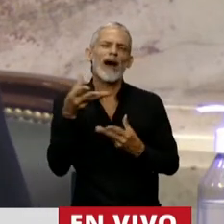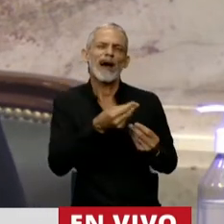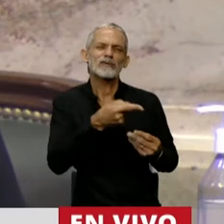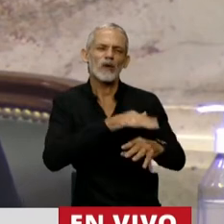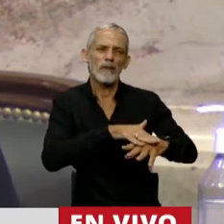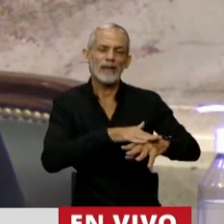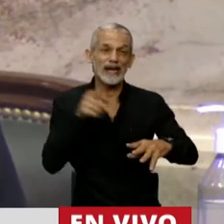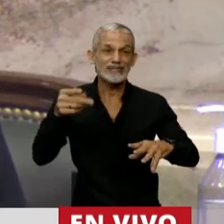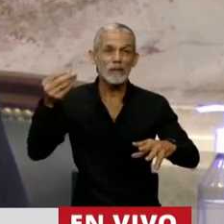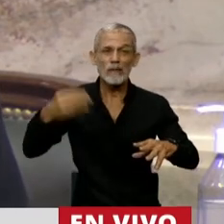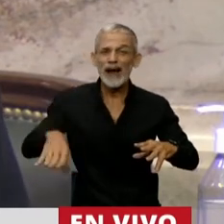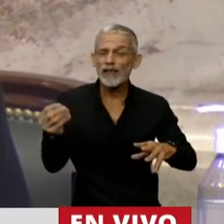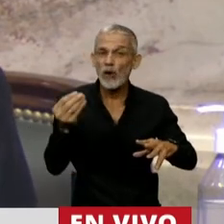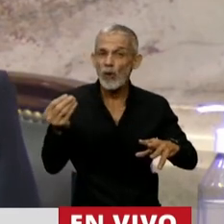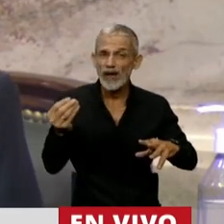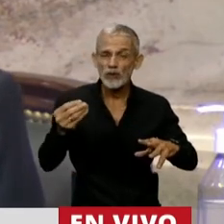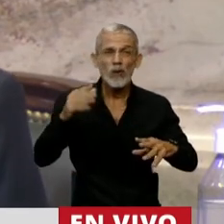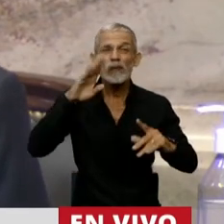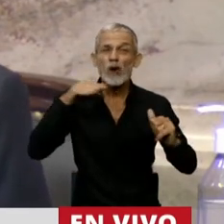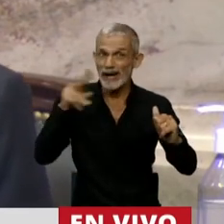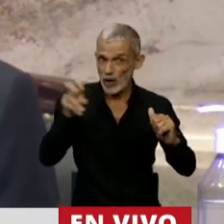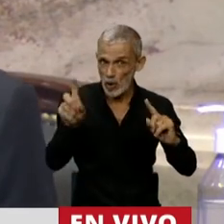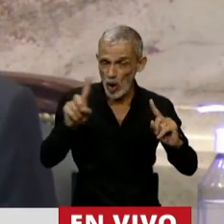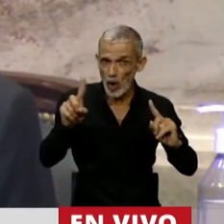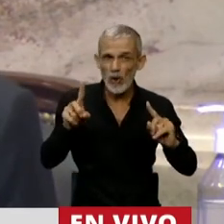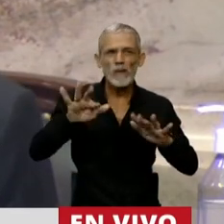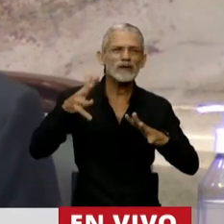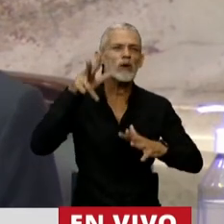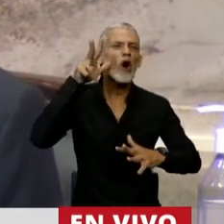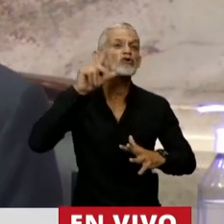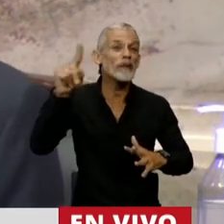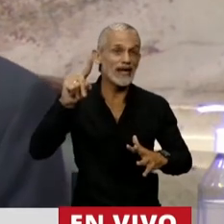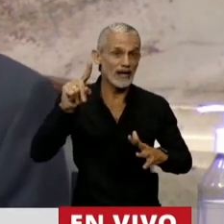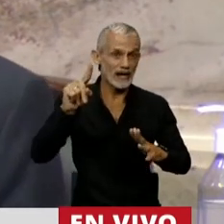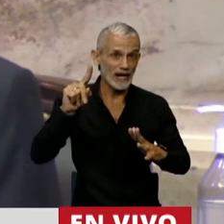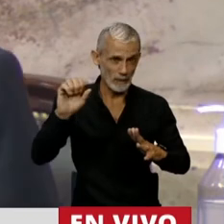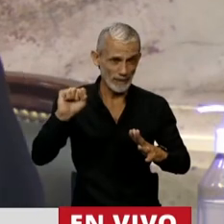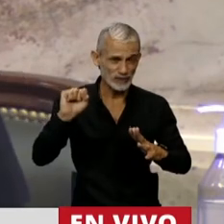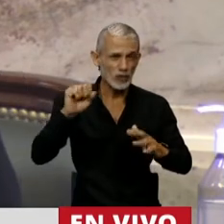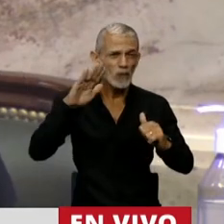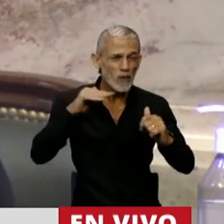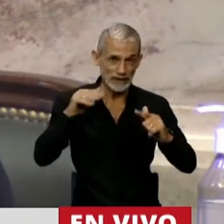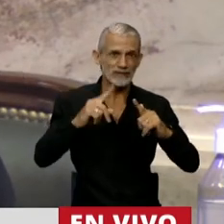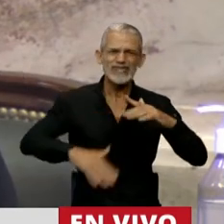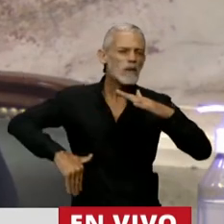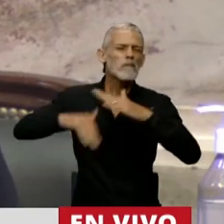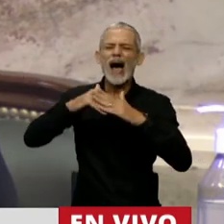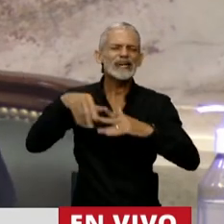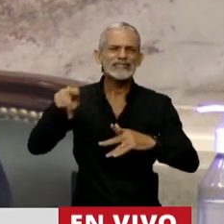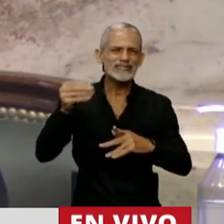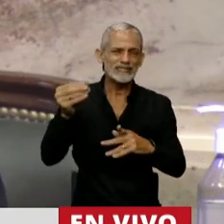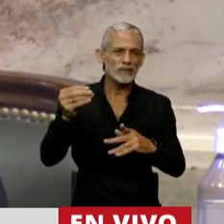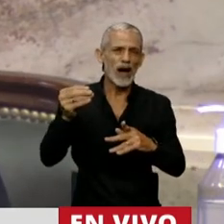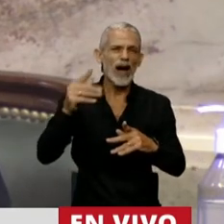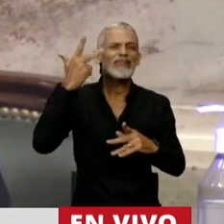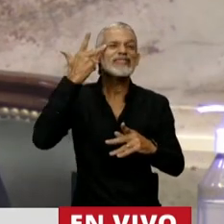mínima, ese perdió por mes cerca de 8 mil pesos y el de la máxima algo